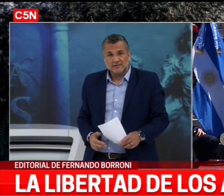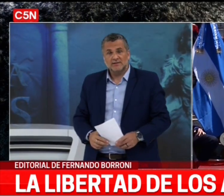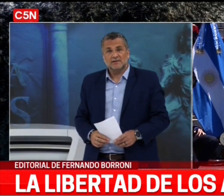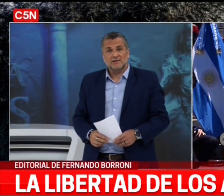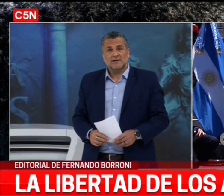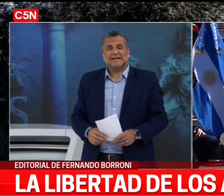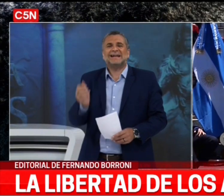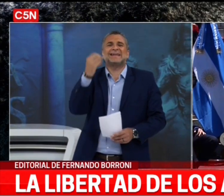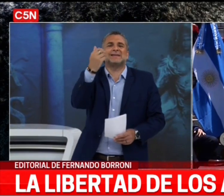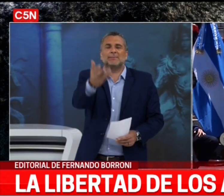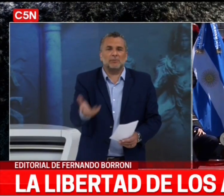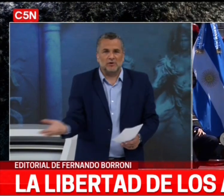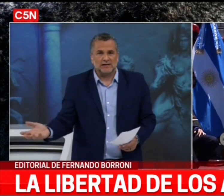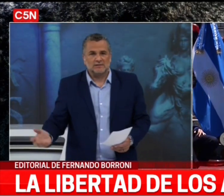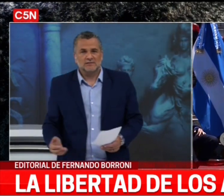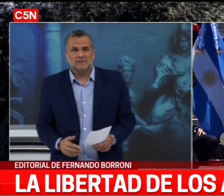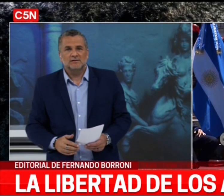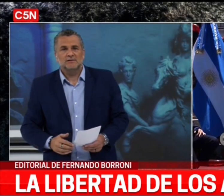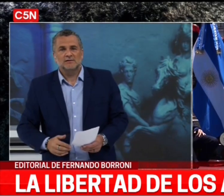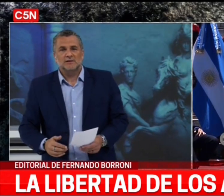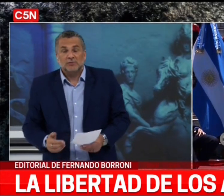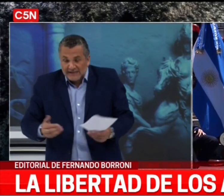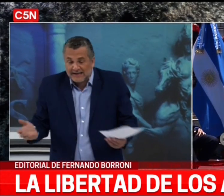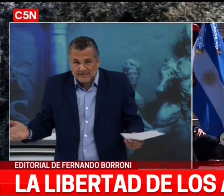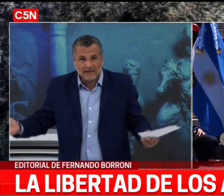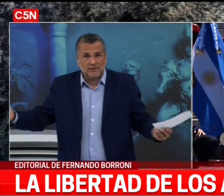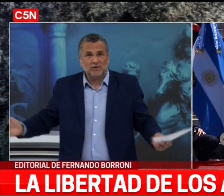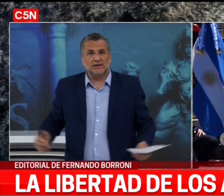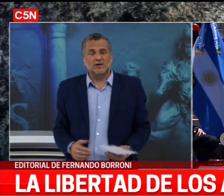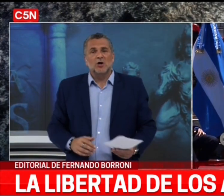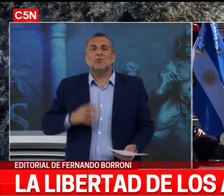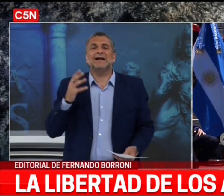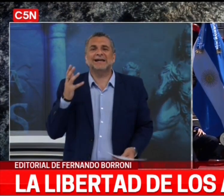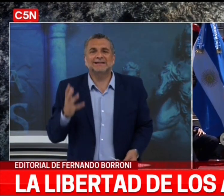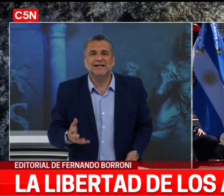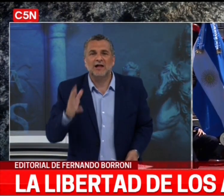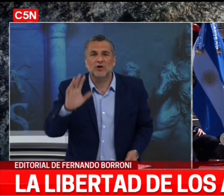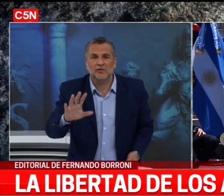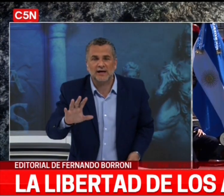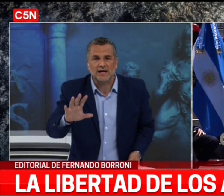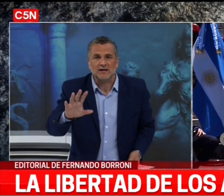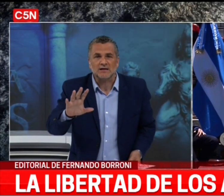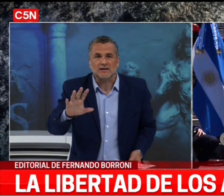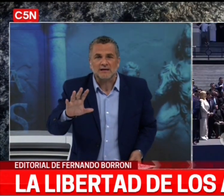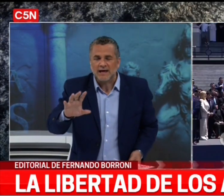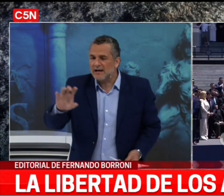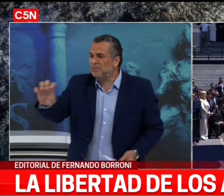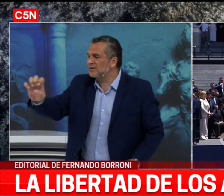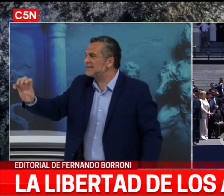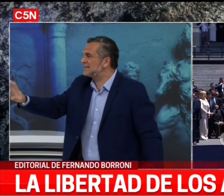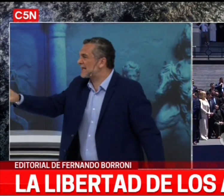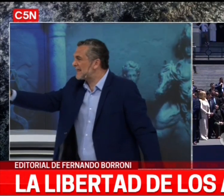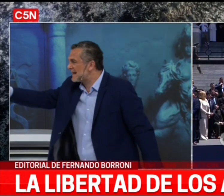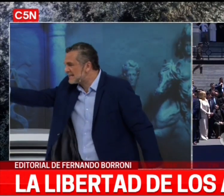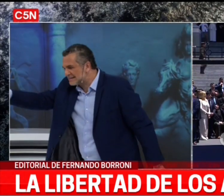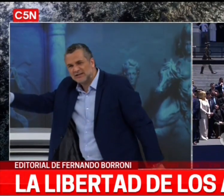movilizaciones qué Argentina Proponen Pero qué Argentina Proponen una Argentina el pobre